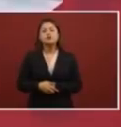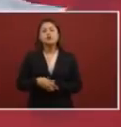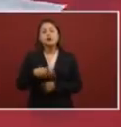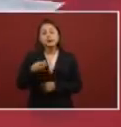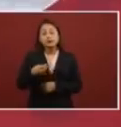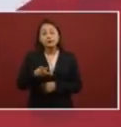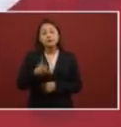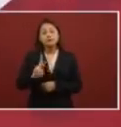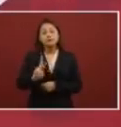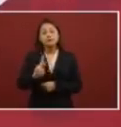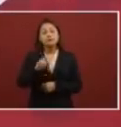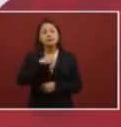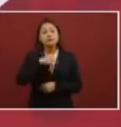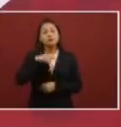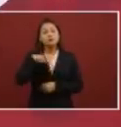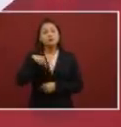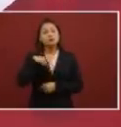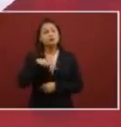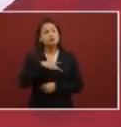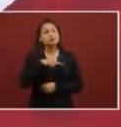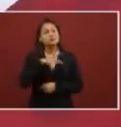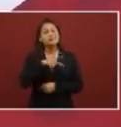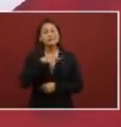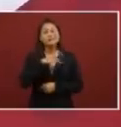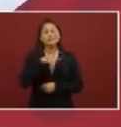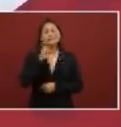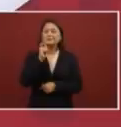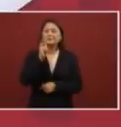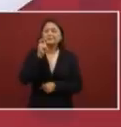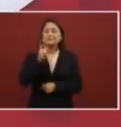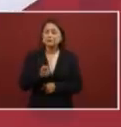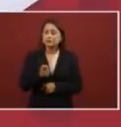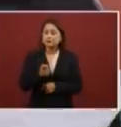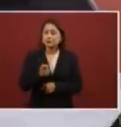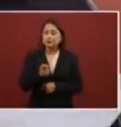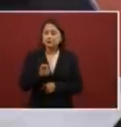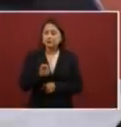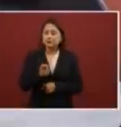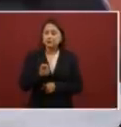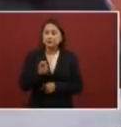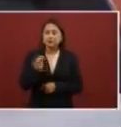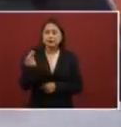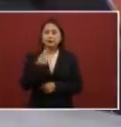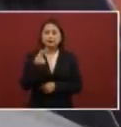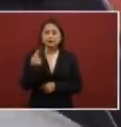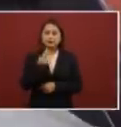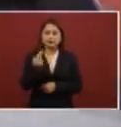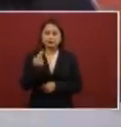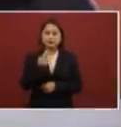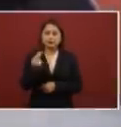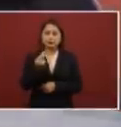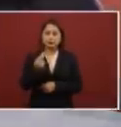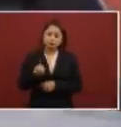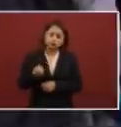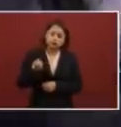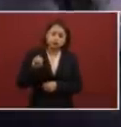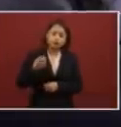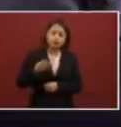consideramos que debemos de polemizar. Esto es